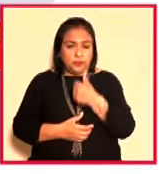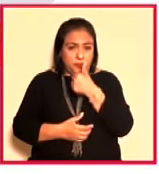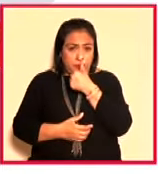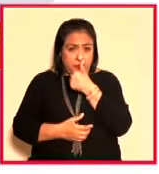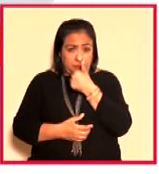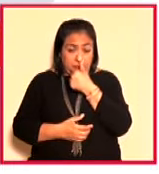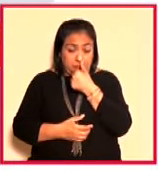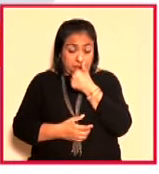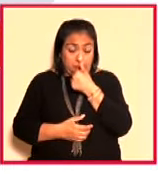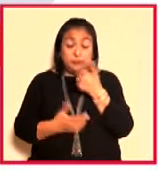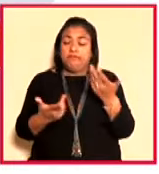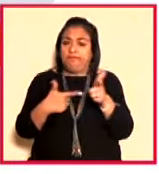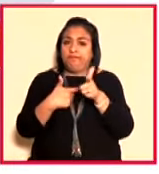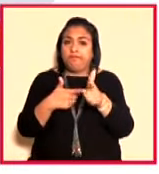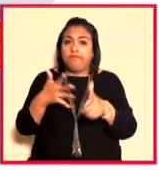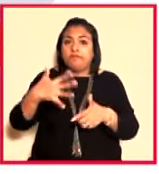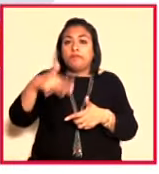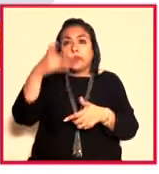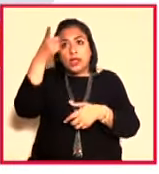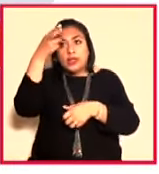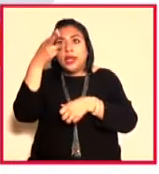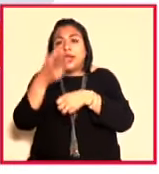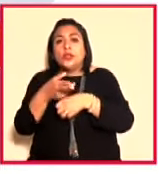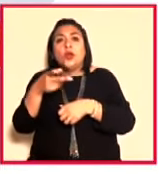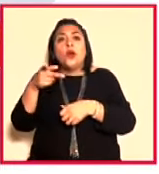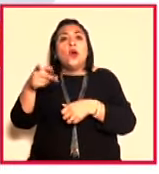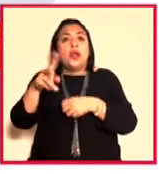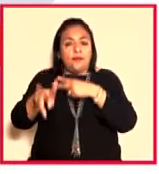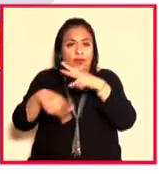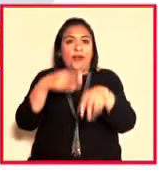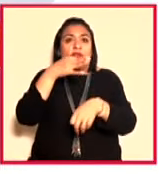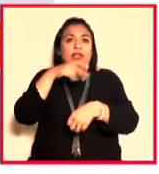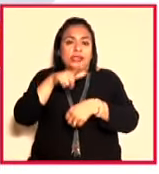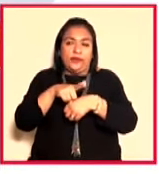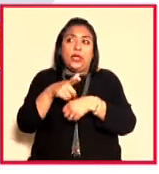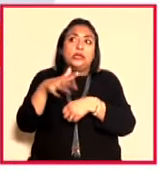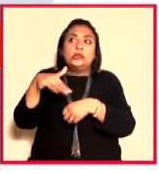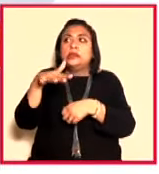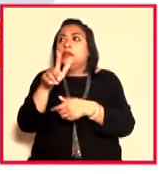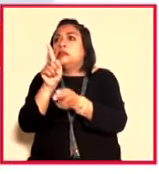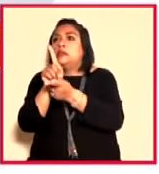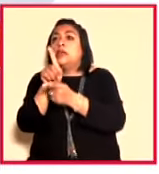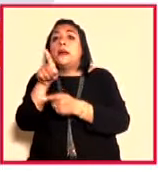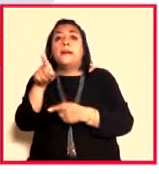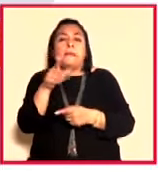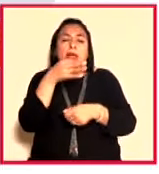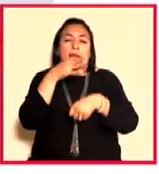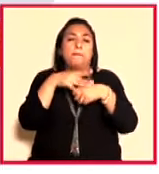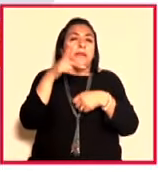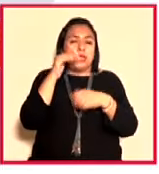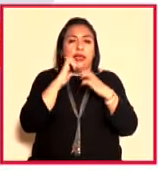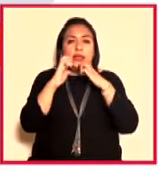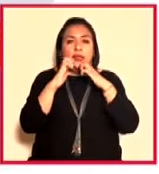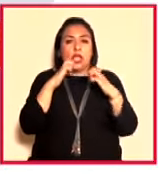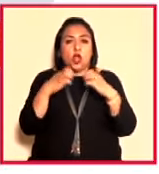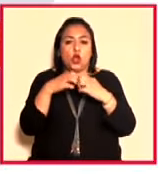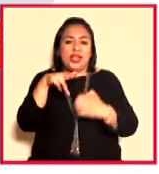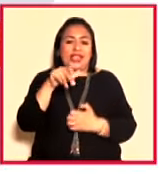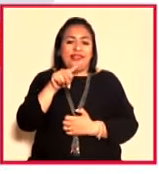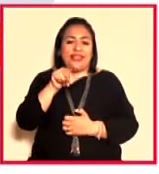Bueno, seguimos buscando a las directoras que en esta ocasión van a ir a este festival, mientras les adelantamos que mañana tendremos justamente la entrevista con Natalia López